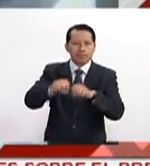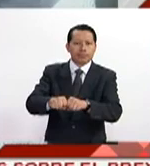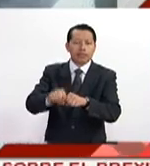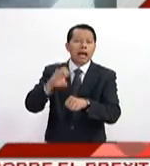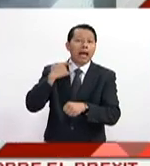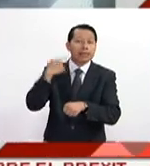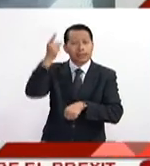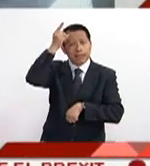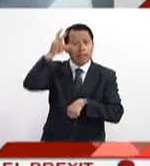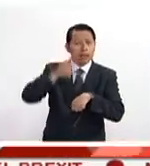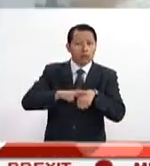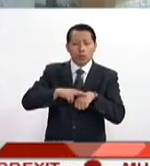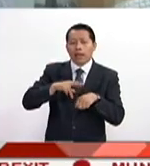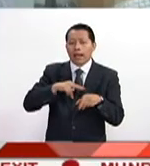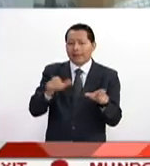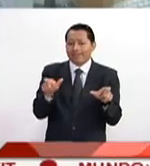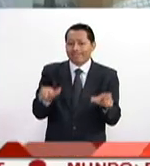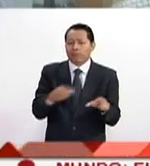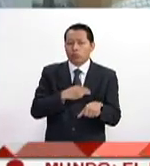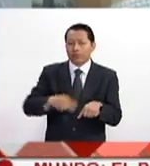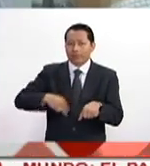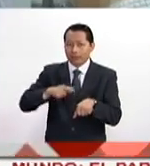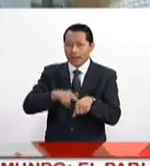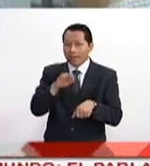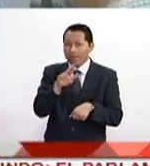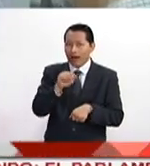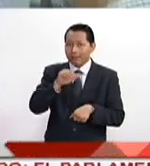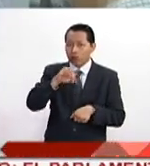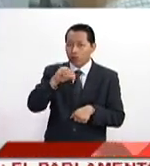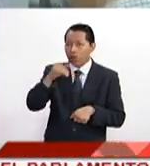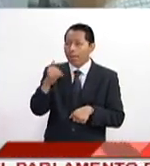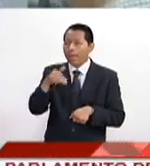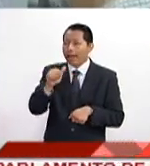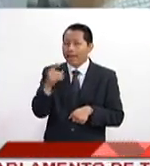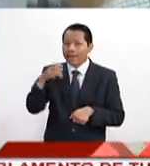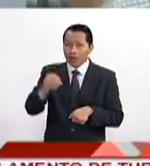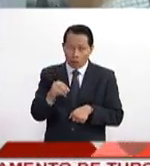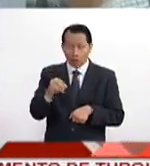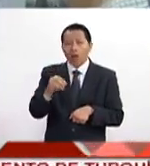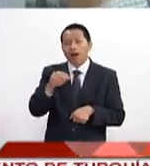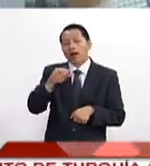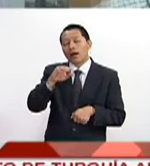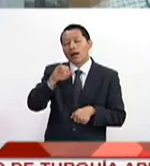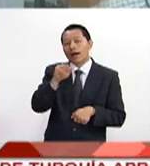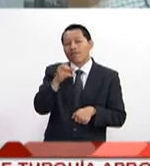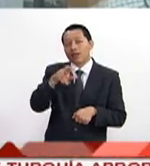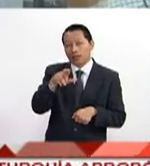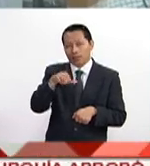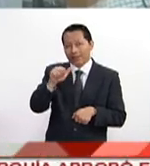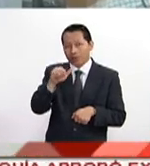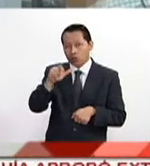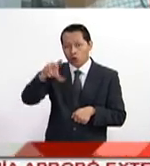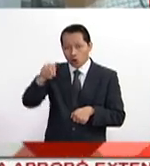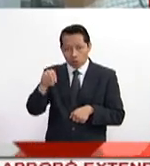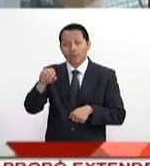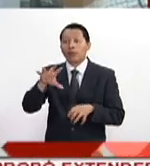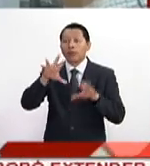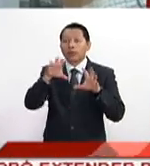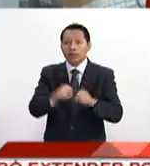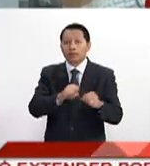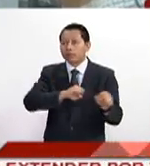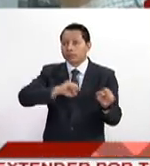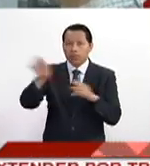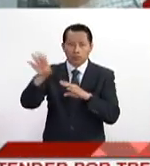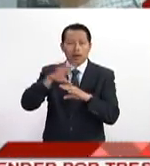del exdirector de Seguridad Pública Municipal de Francisco y Madero, Gabriel Mascorro Torres. Tras su detención fue trasladado al penal